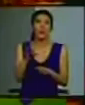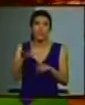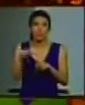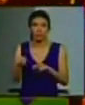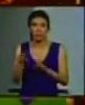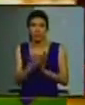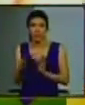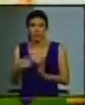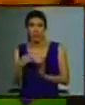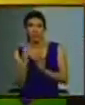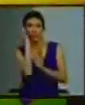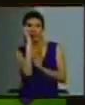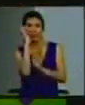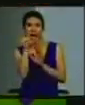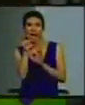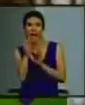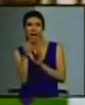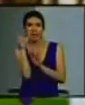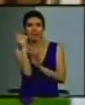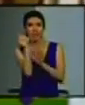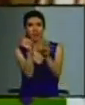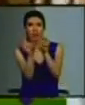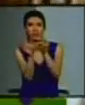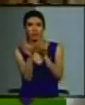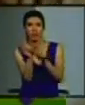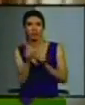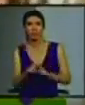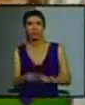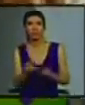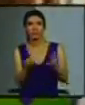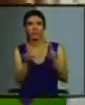quienes registraron las impactantes imágenes.